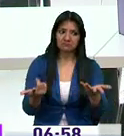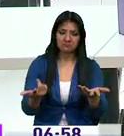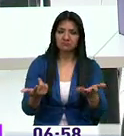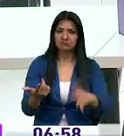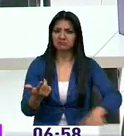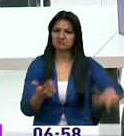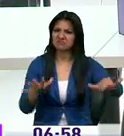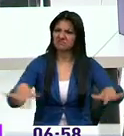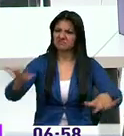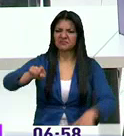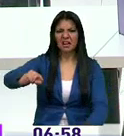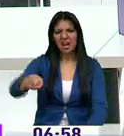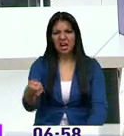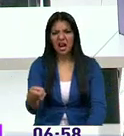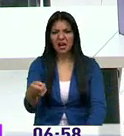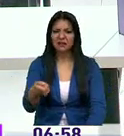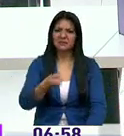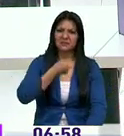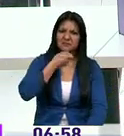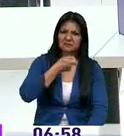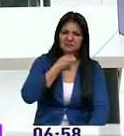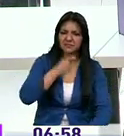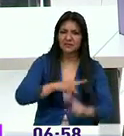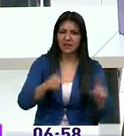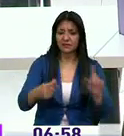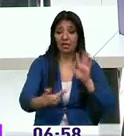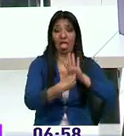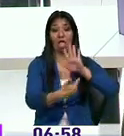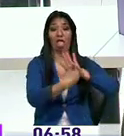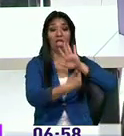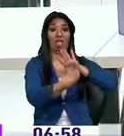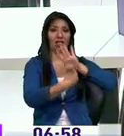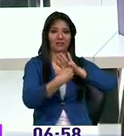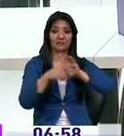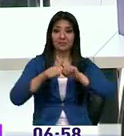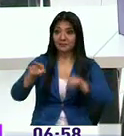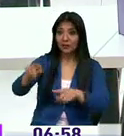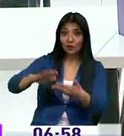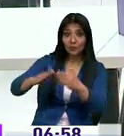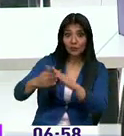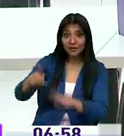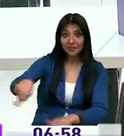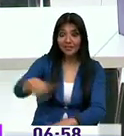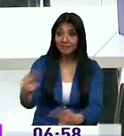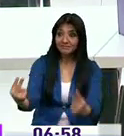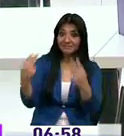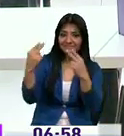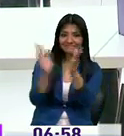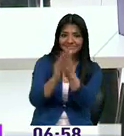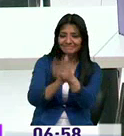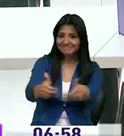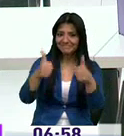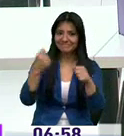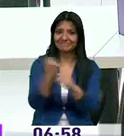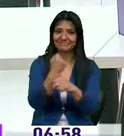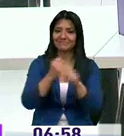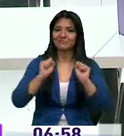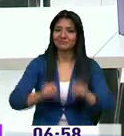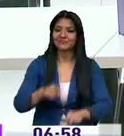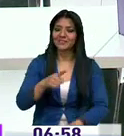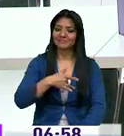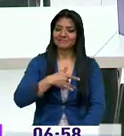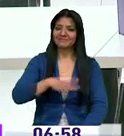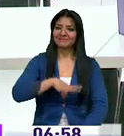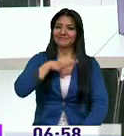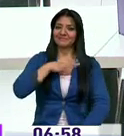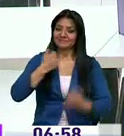ciertos medios de comunicación nos están atacando, la comunidad, la ciudadanía que nos ve, aplaude nuestro trabajo y eso nos da ganas